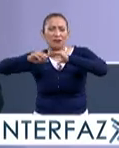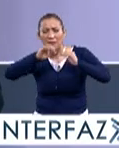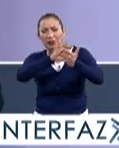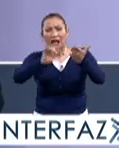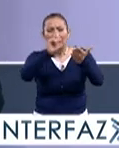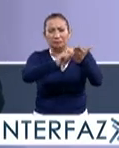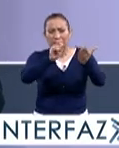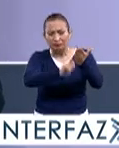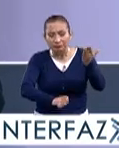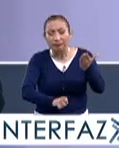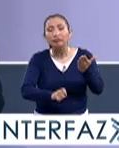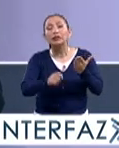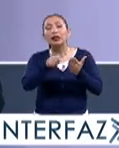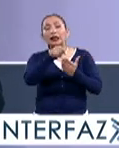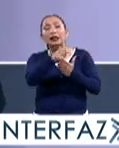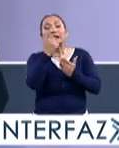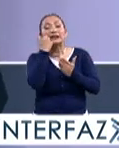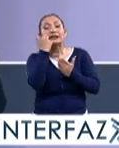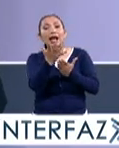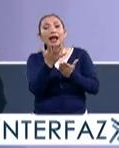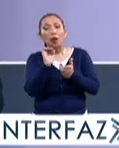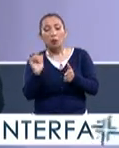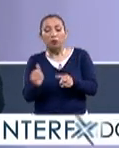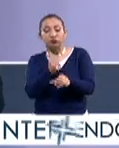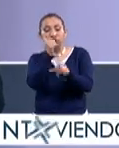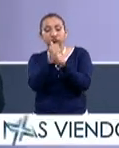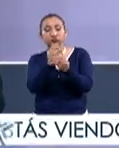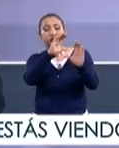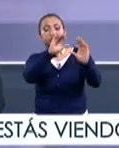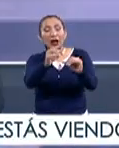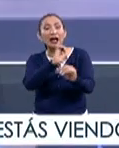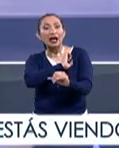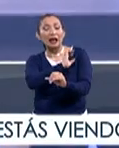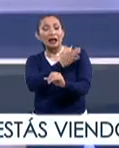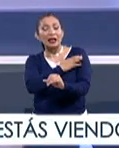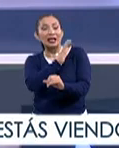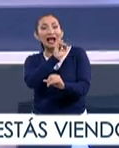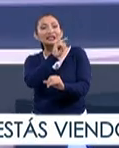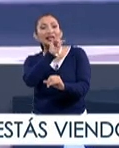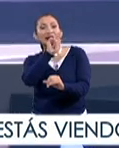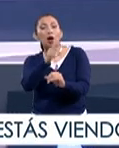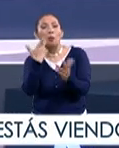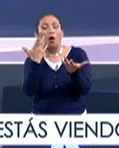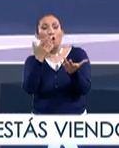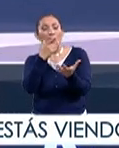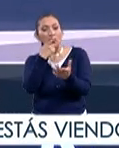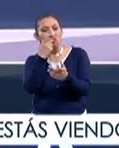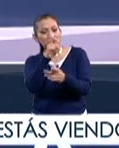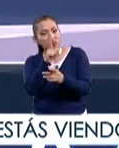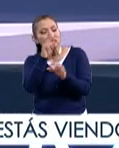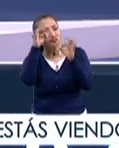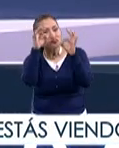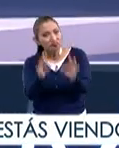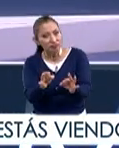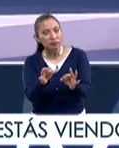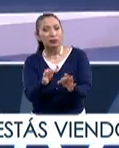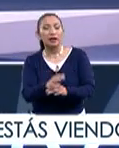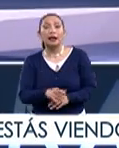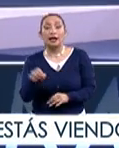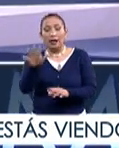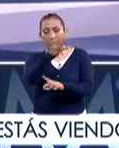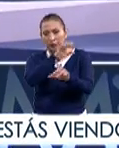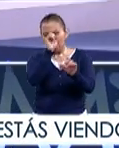y tratar de implantar el castellano, el español como lengua franca. Entonces, en